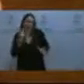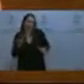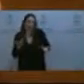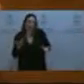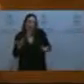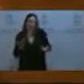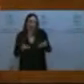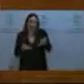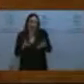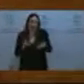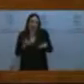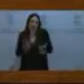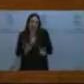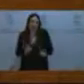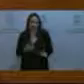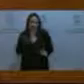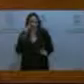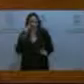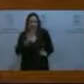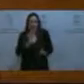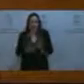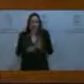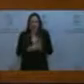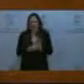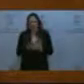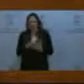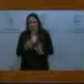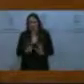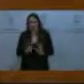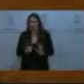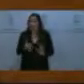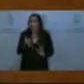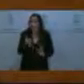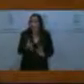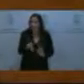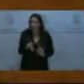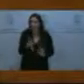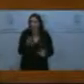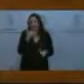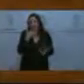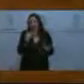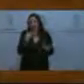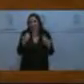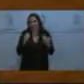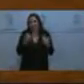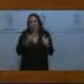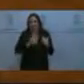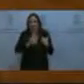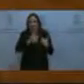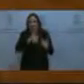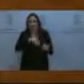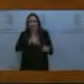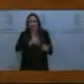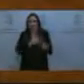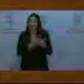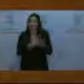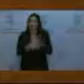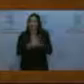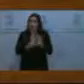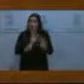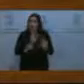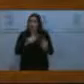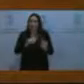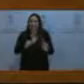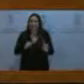Me parecería presuntuoso incluirlo, y más siendo algo de ámbito estatal, cuando esta proposición no de ley lo